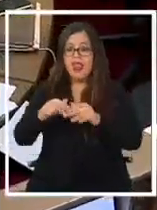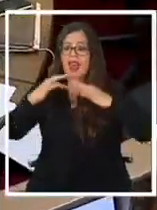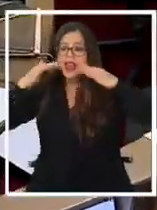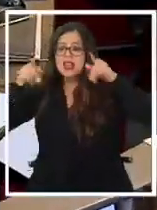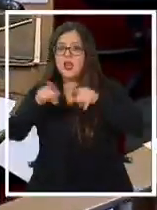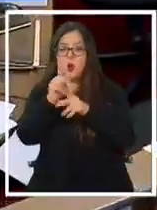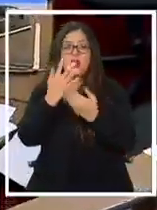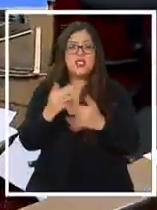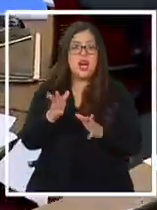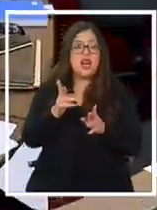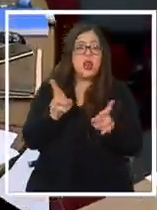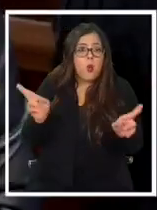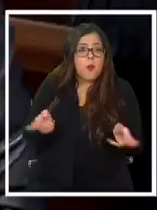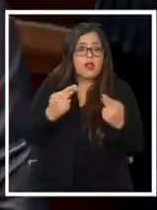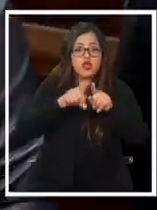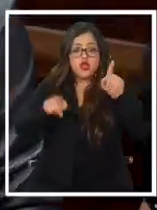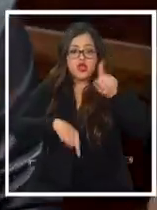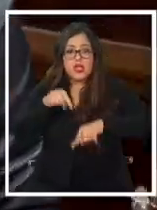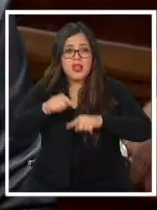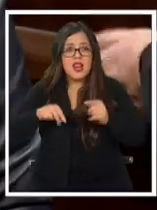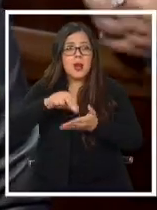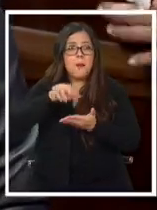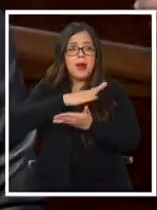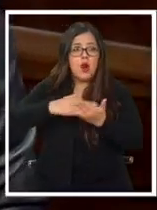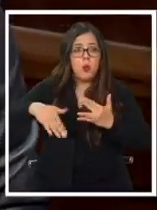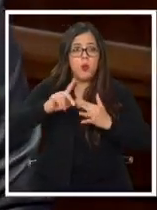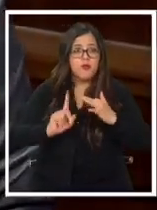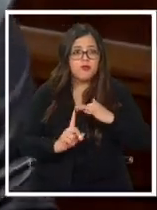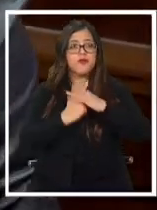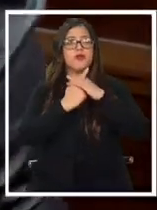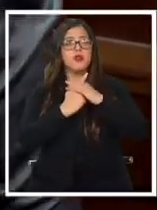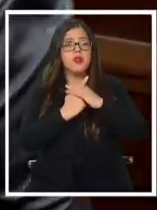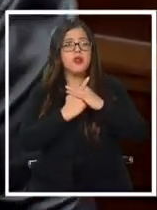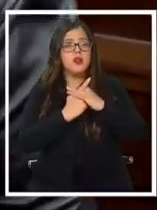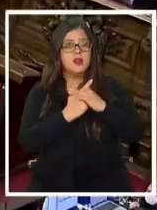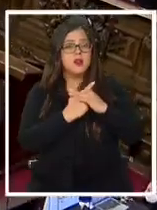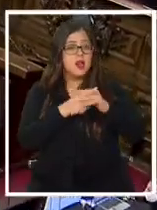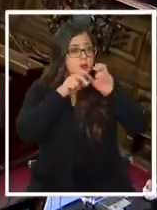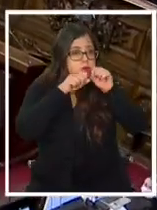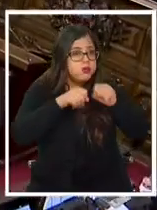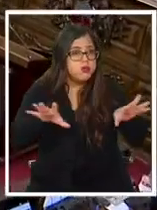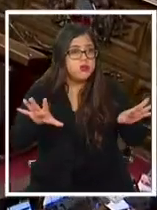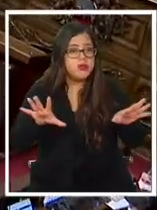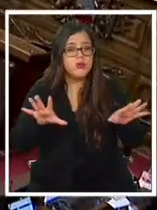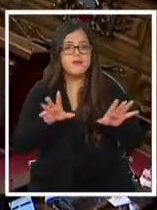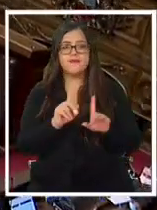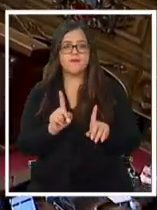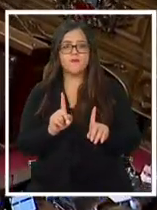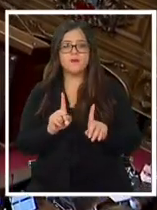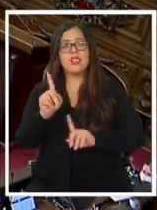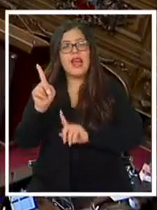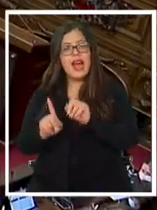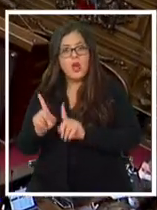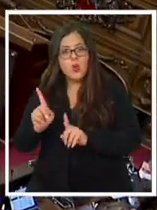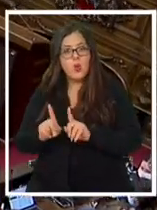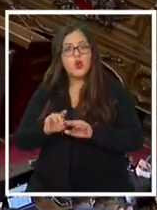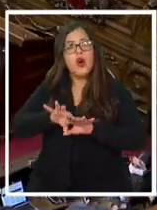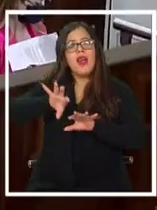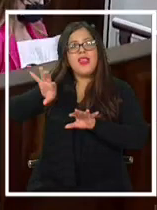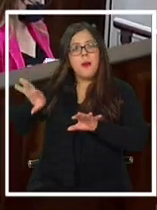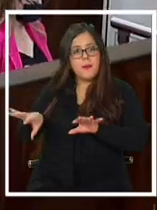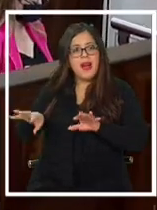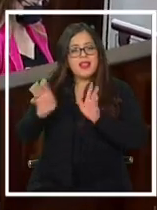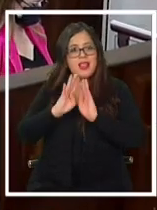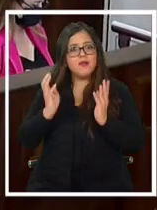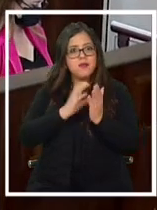la restitución de tierras para los pueblos originarios, eso sí, no llegó a todos los sectores. Algunos, incluso desde fuera de la